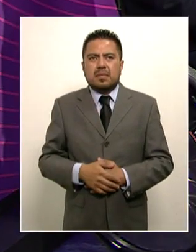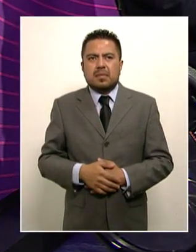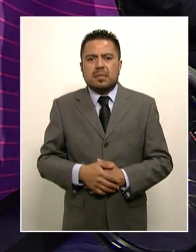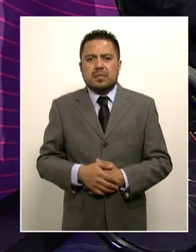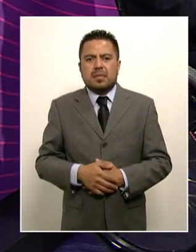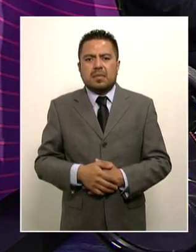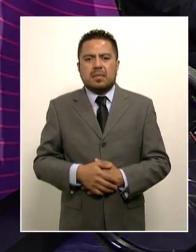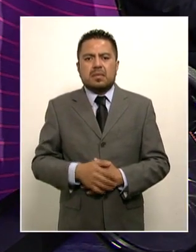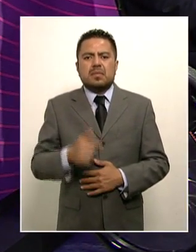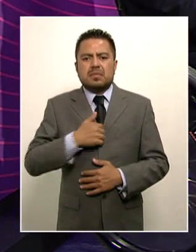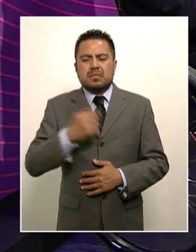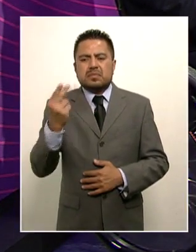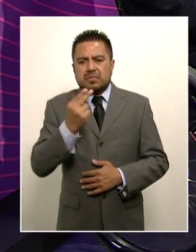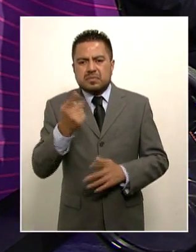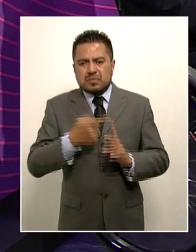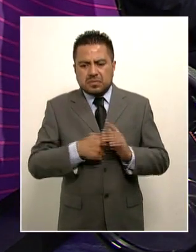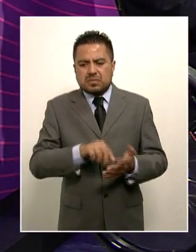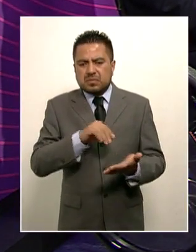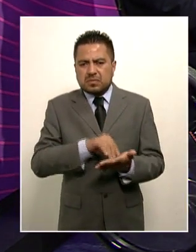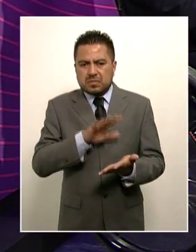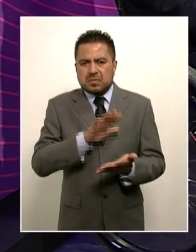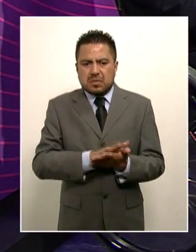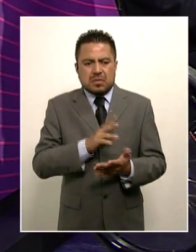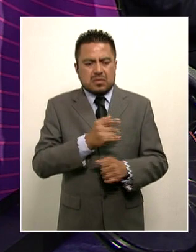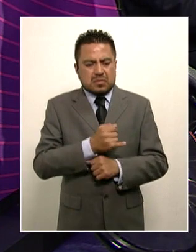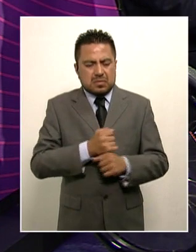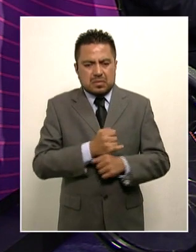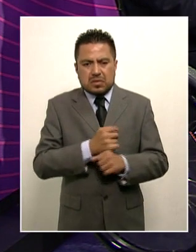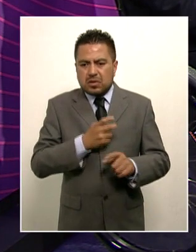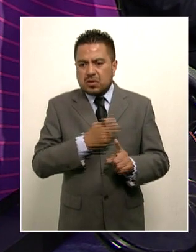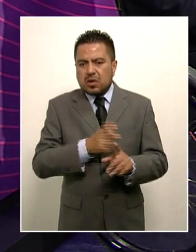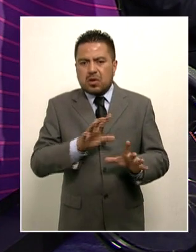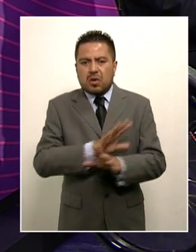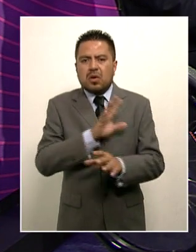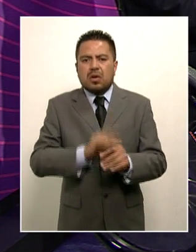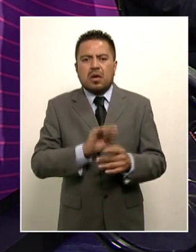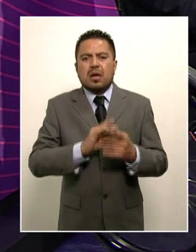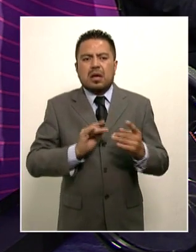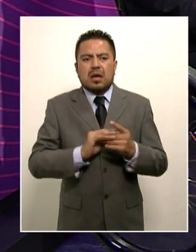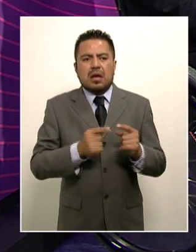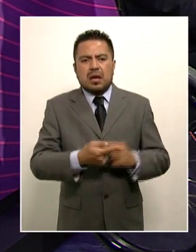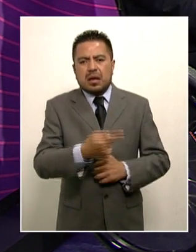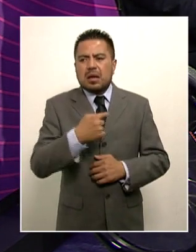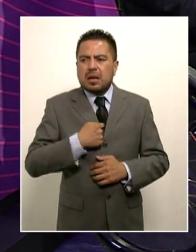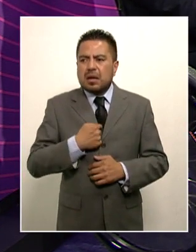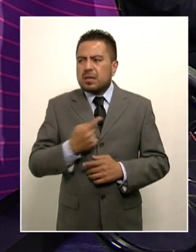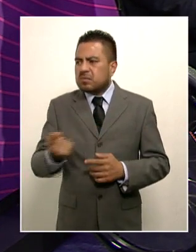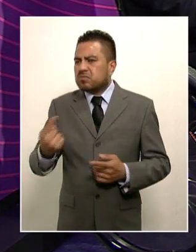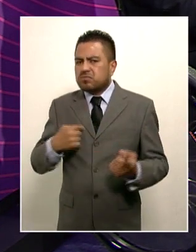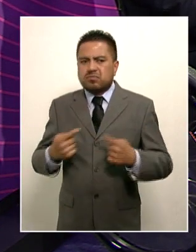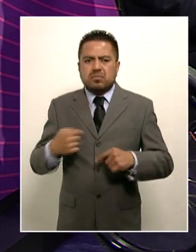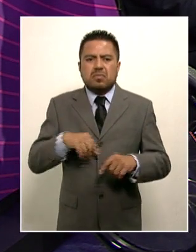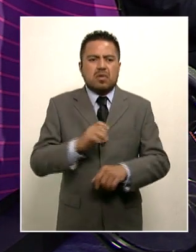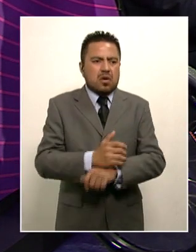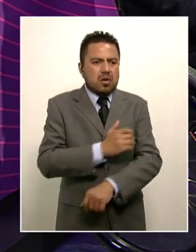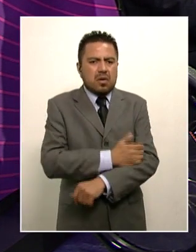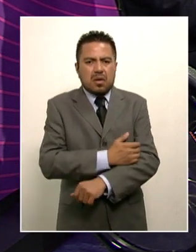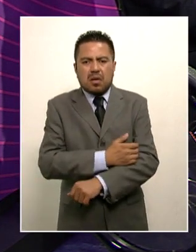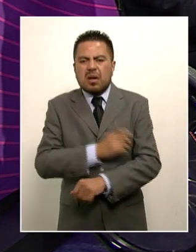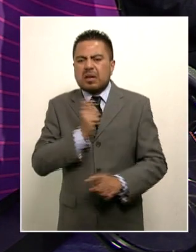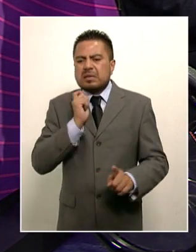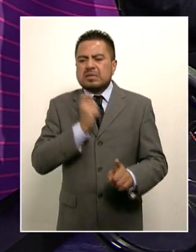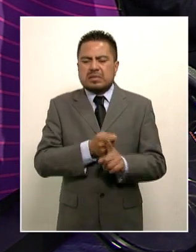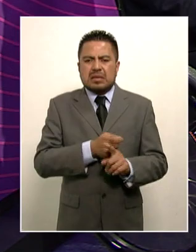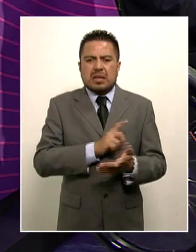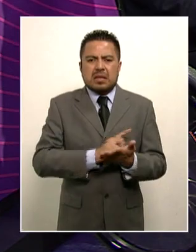Y tuve que empezar a documentarme sobre eso y que me explicaran mis demás colegas qué era